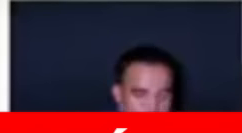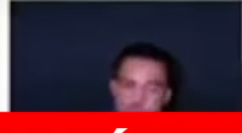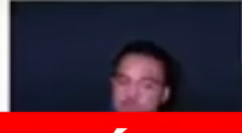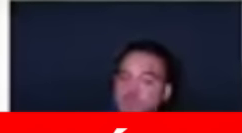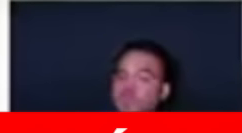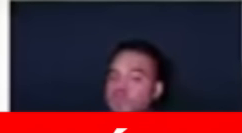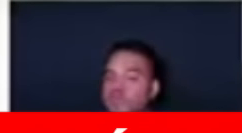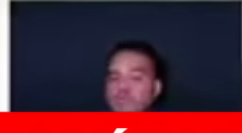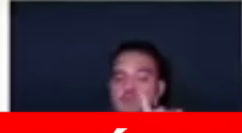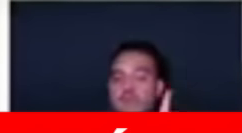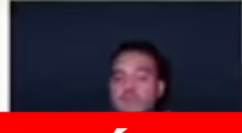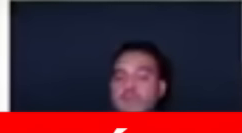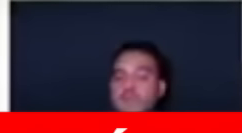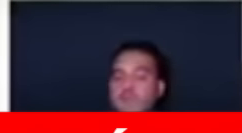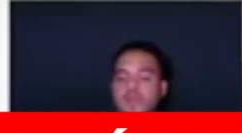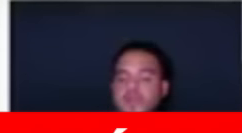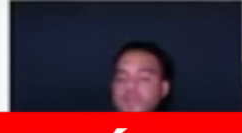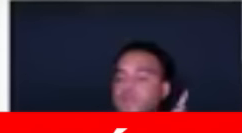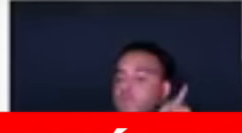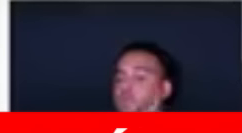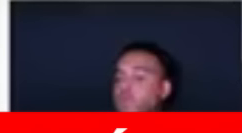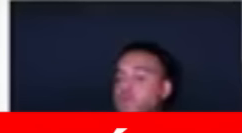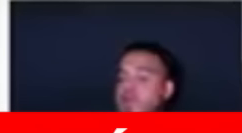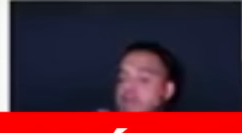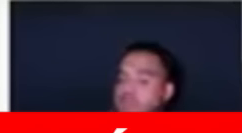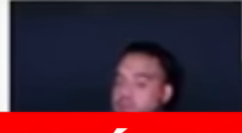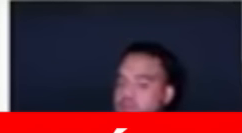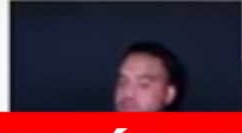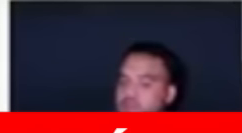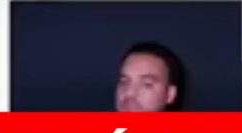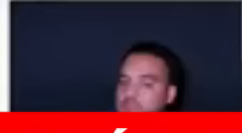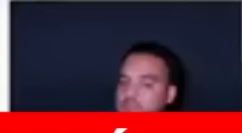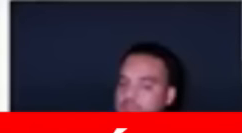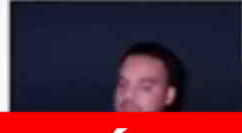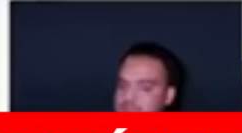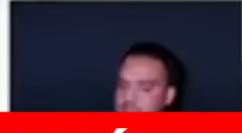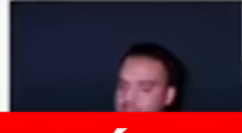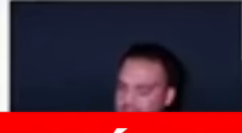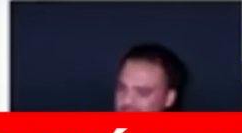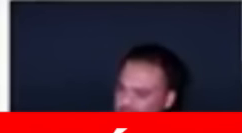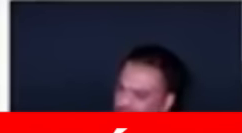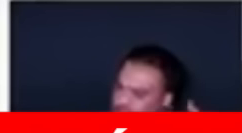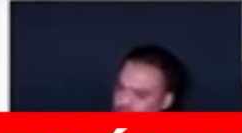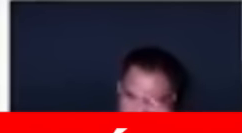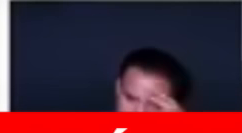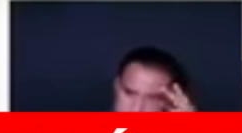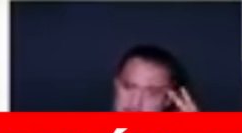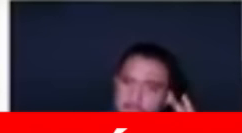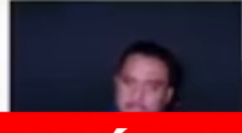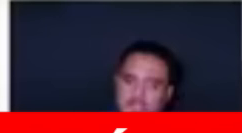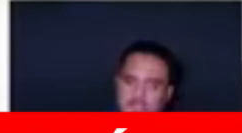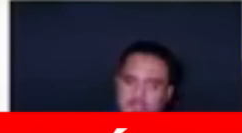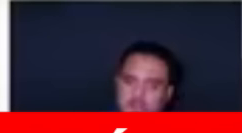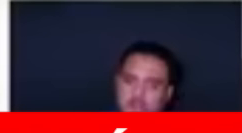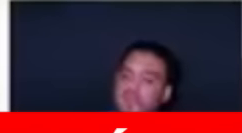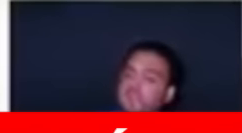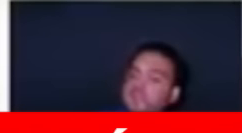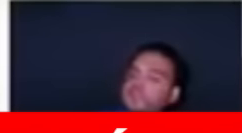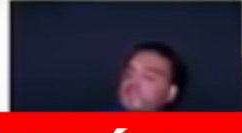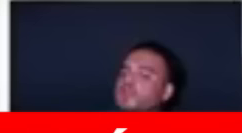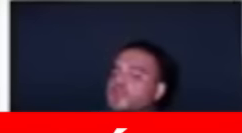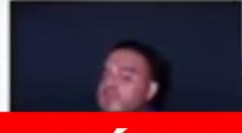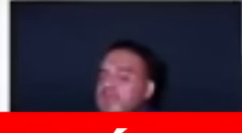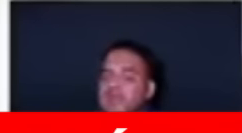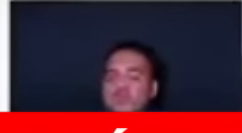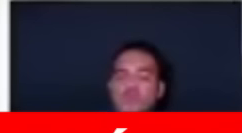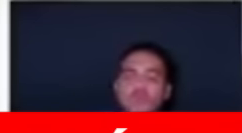del país mujeres y hombres que con genuino dolor de México buscan con ansia un lugar